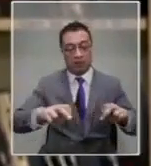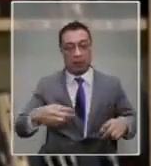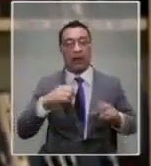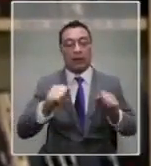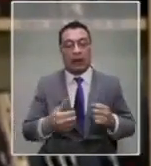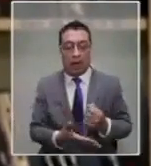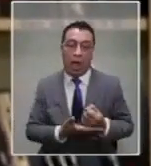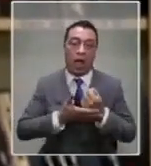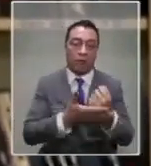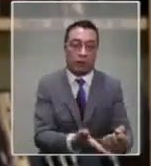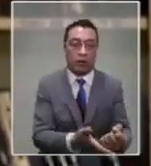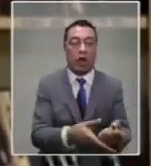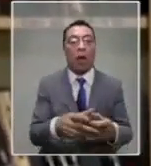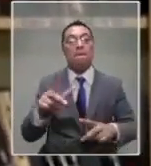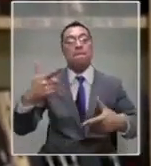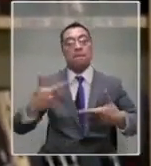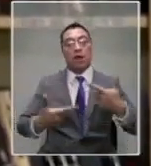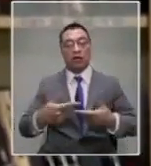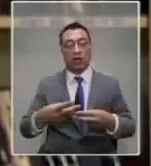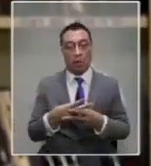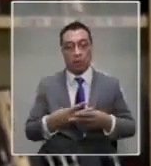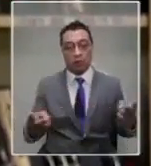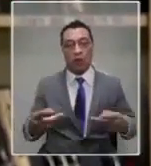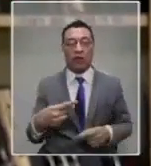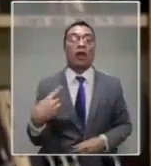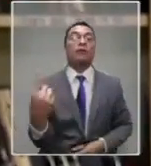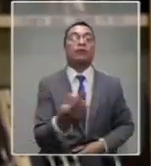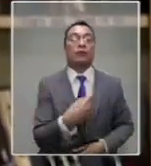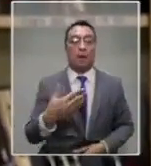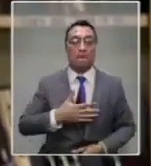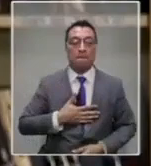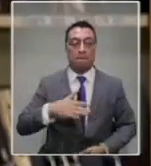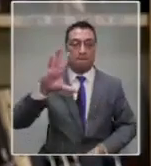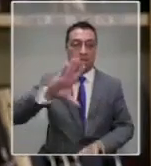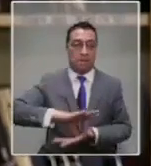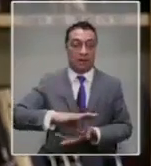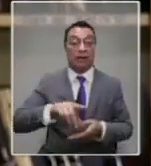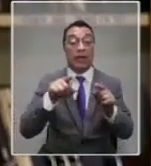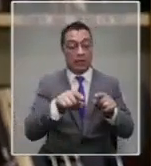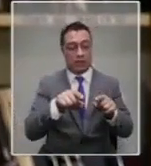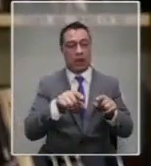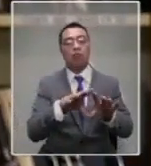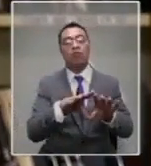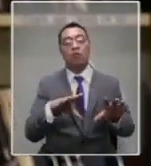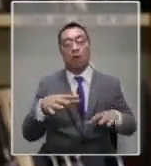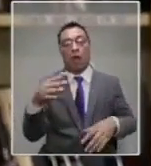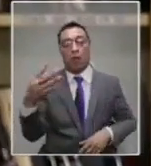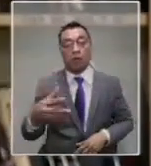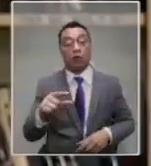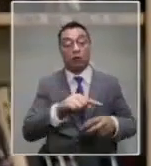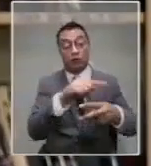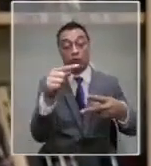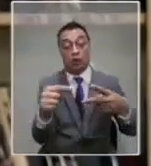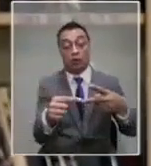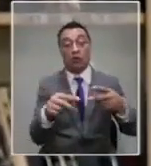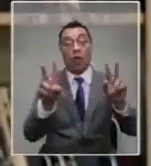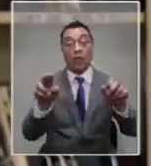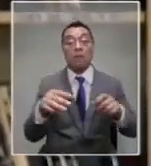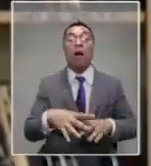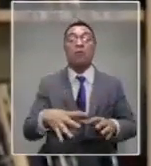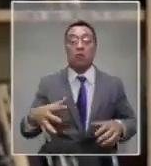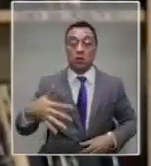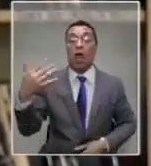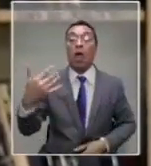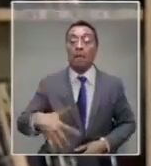investigando, ahí queremos aportar a las políticas públicas de nuestro país. Ese es un aspecto importante. Y el otro tema también que